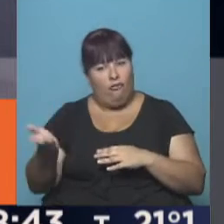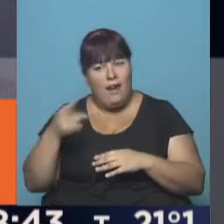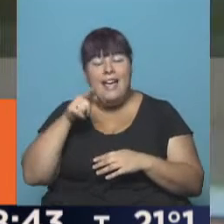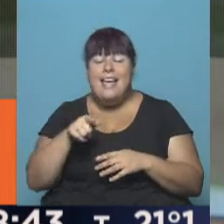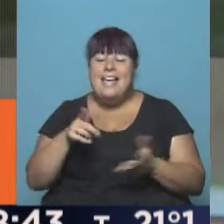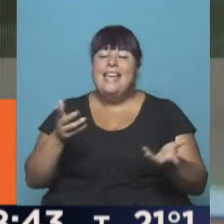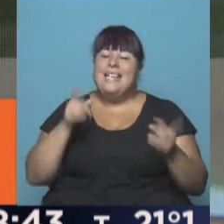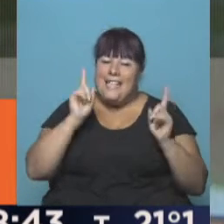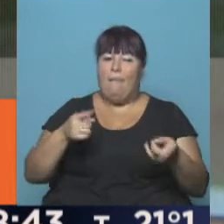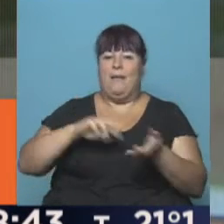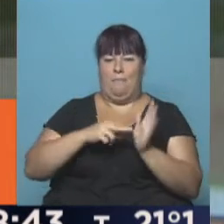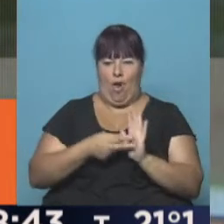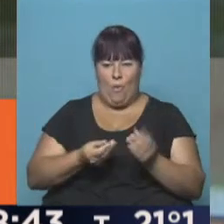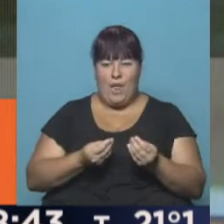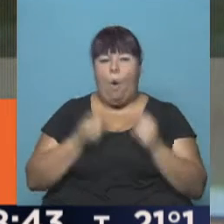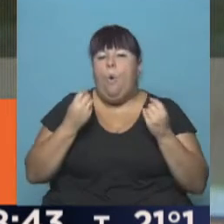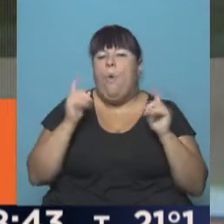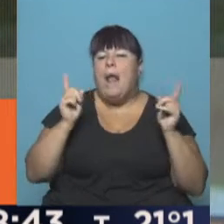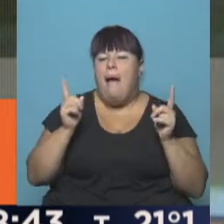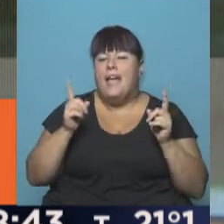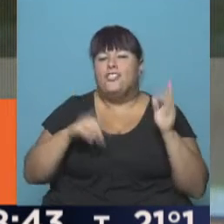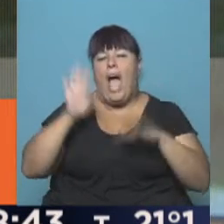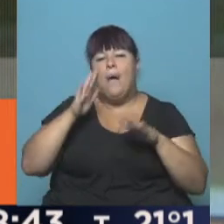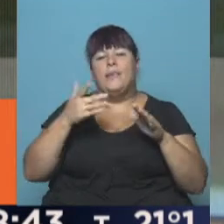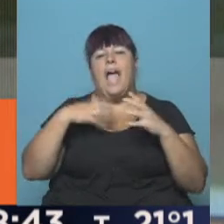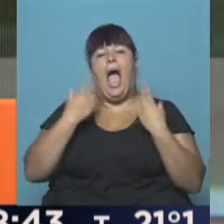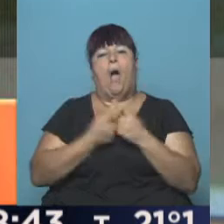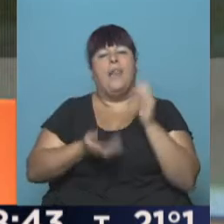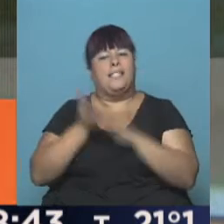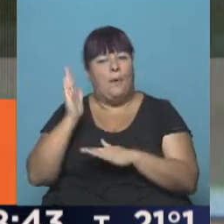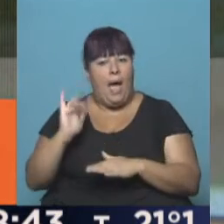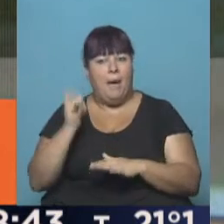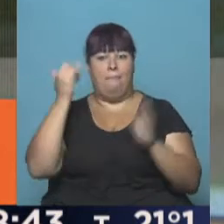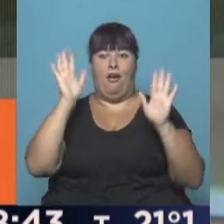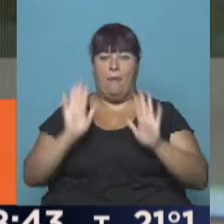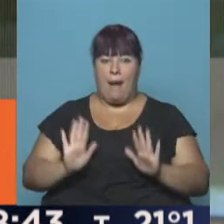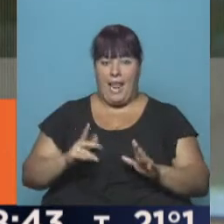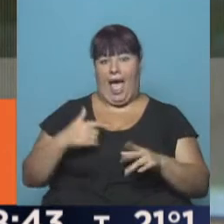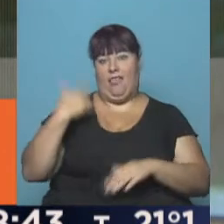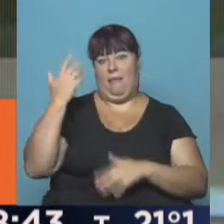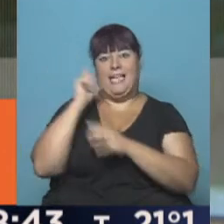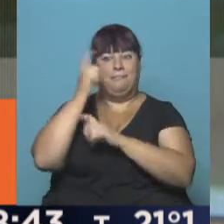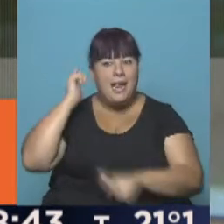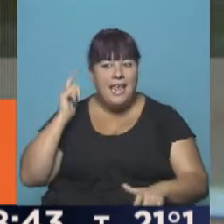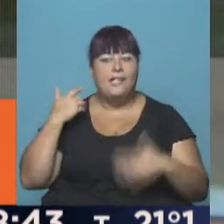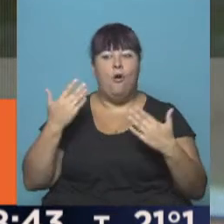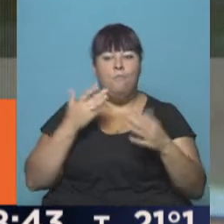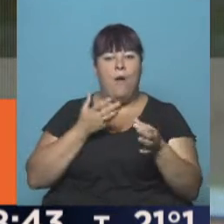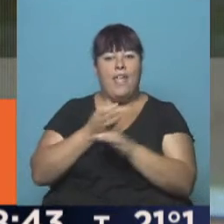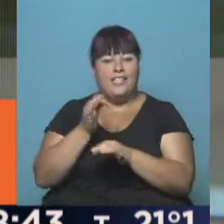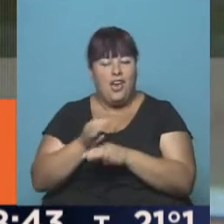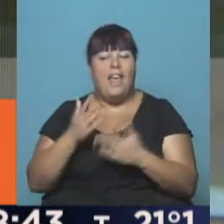ese también es un problema porque que docentes muchas veces se van del aula los mejor formados los que tienen mayor experiencia los que pueden asesorar